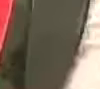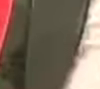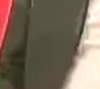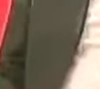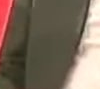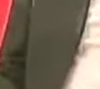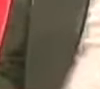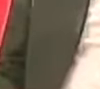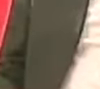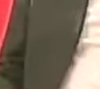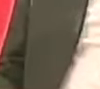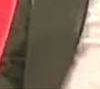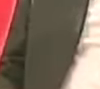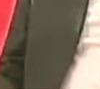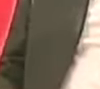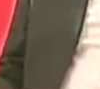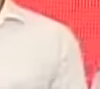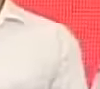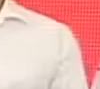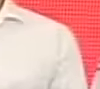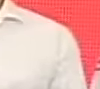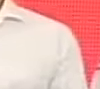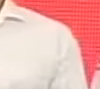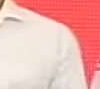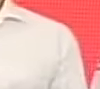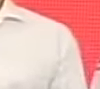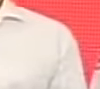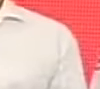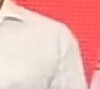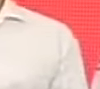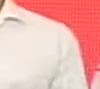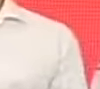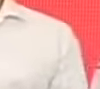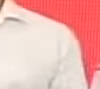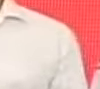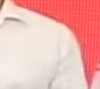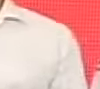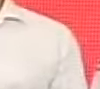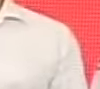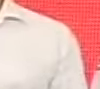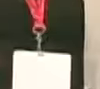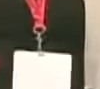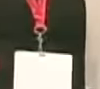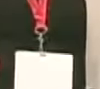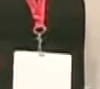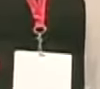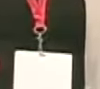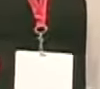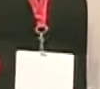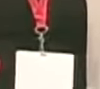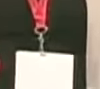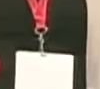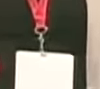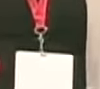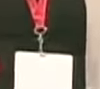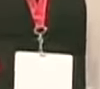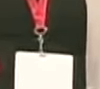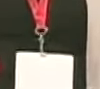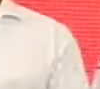González de San Vicente y las Granadinas, primer ministro Gaston